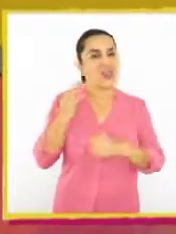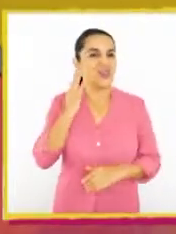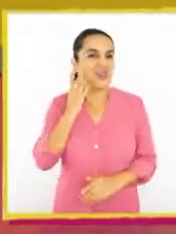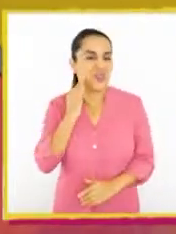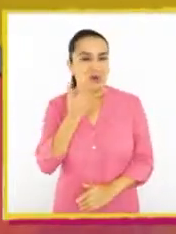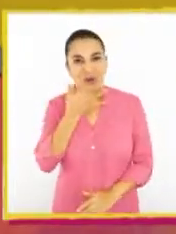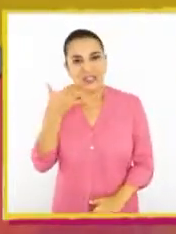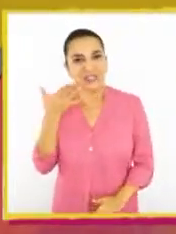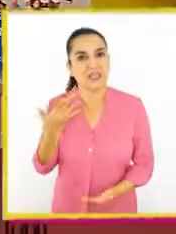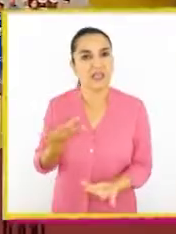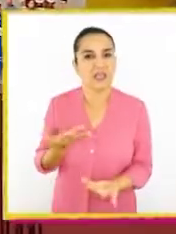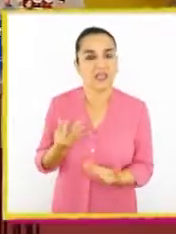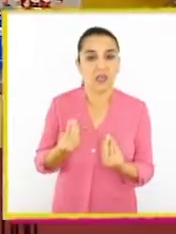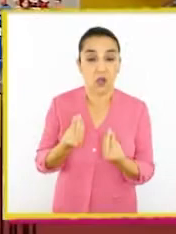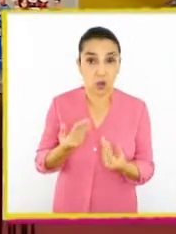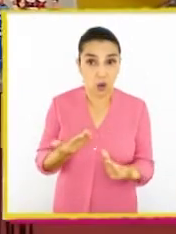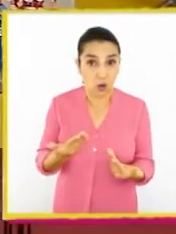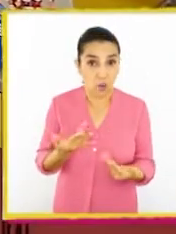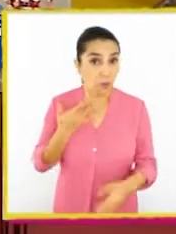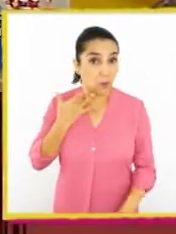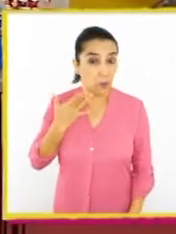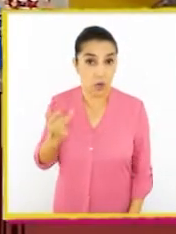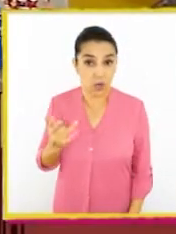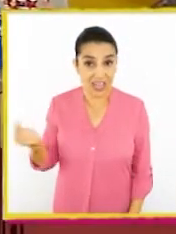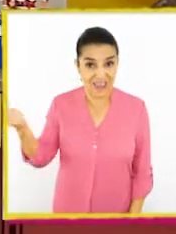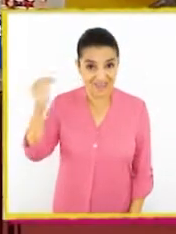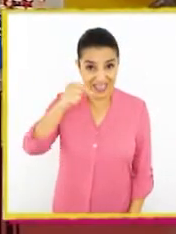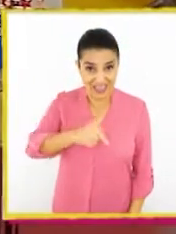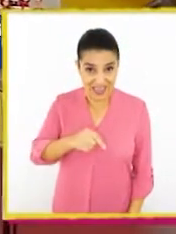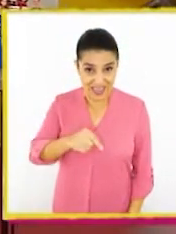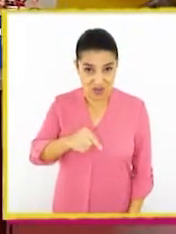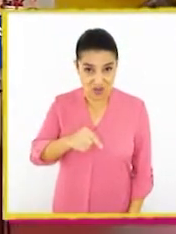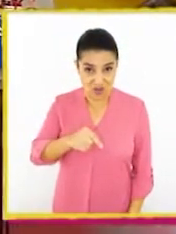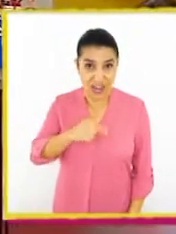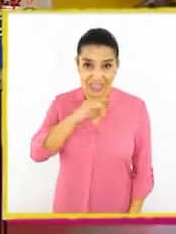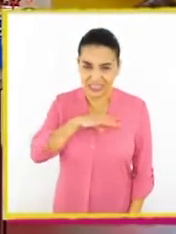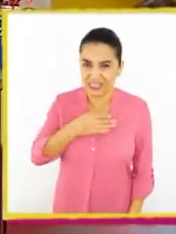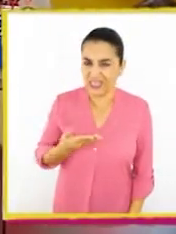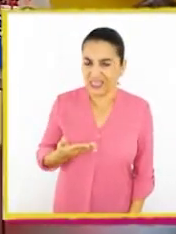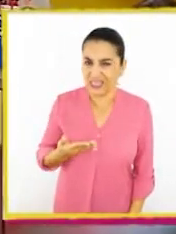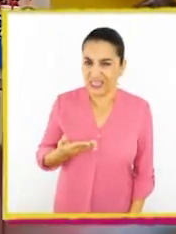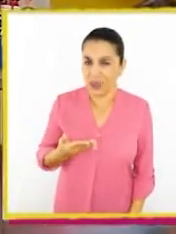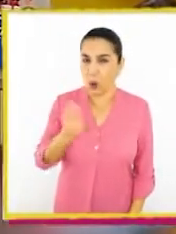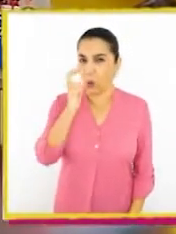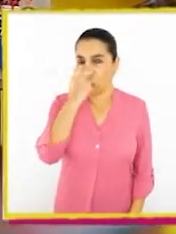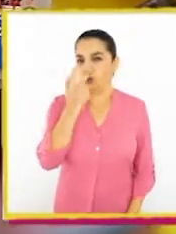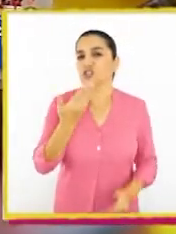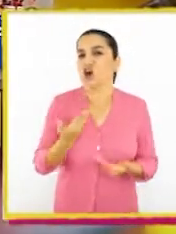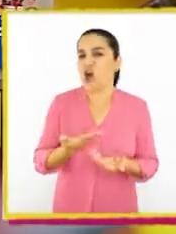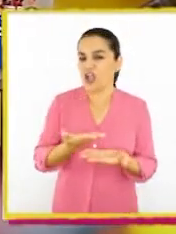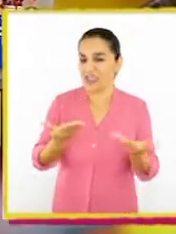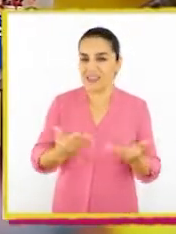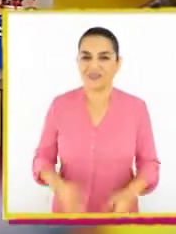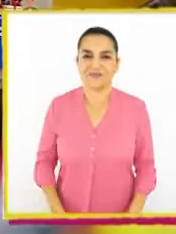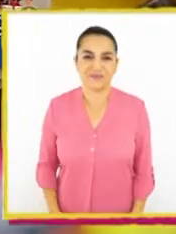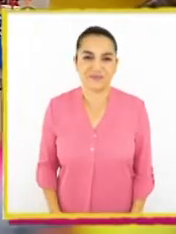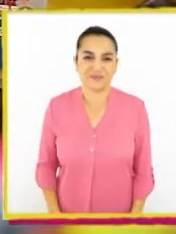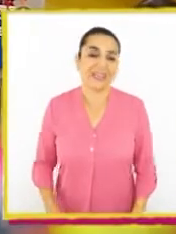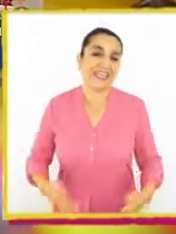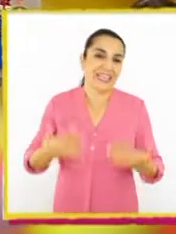tan, tan dulce! Ay, ¿que por qué se vinieron mis antepasados a Chile? ¡Tan curiosos